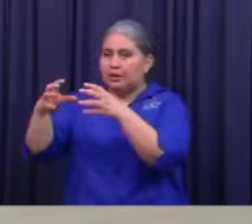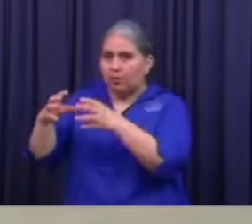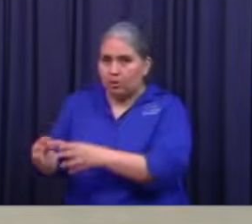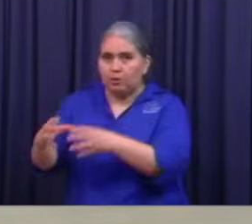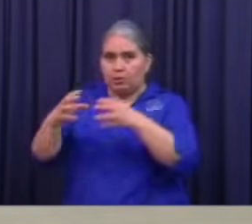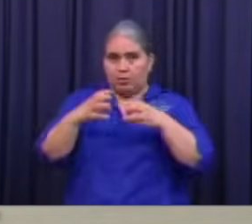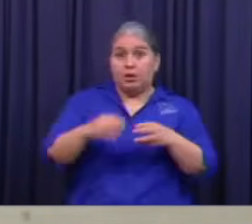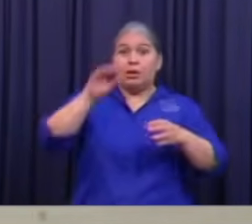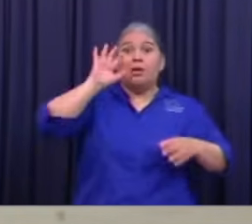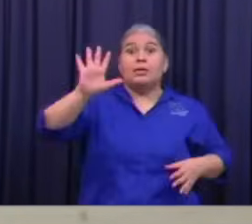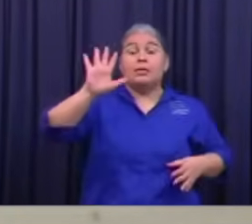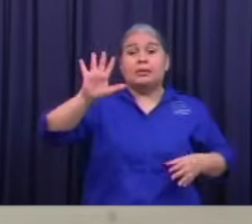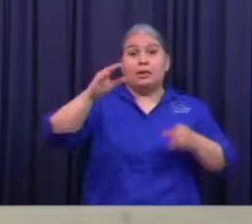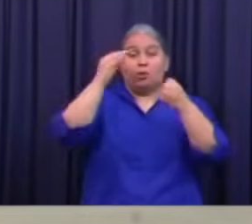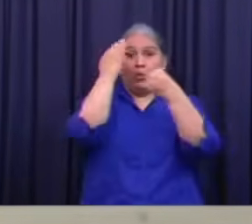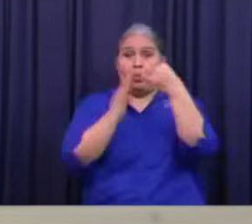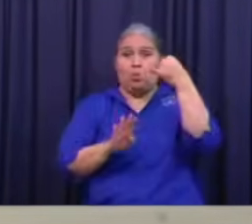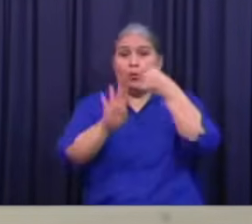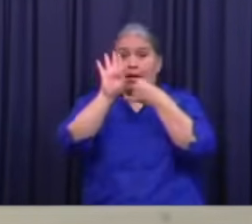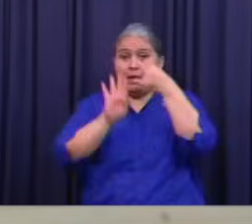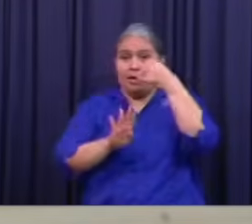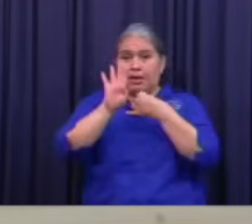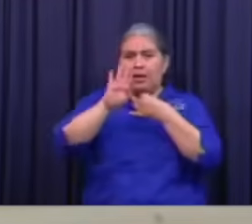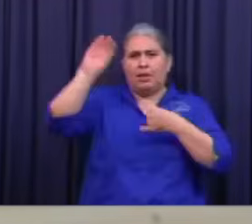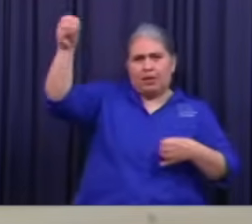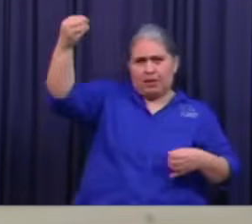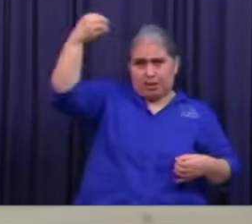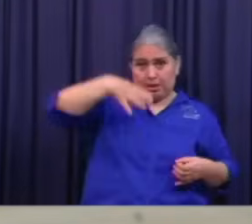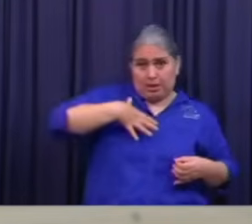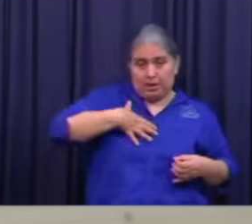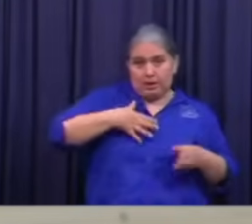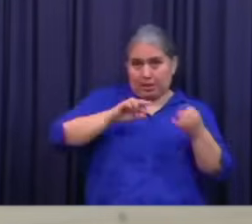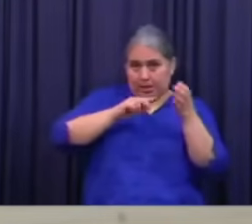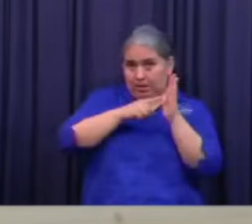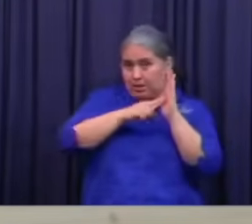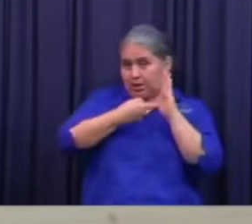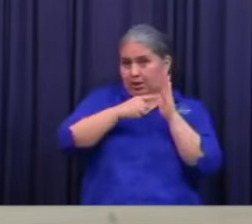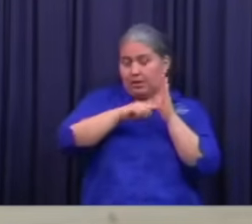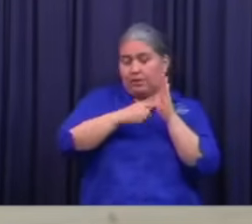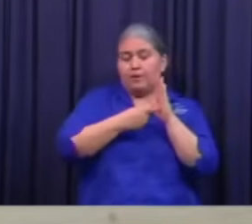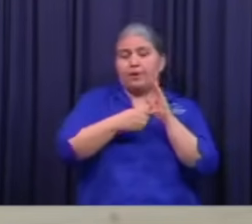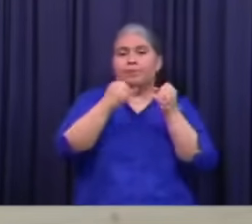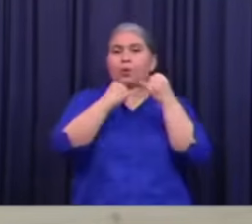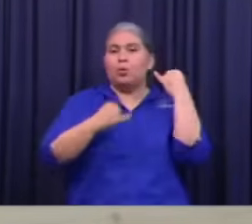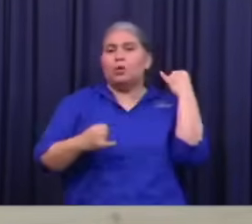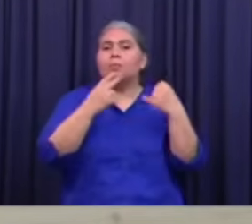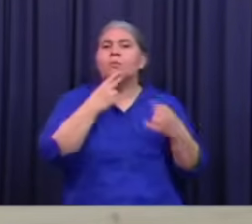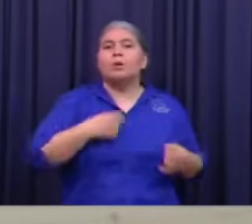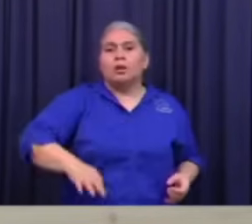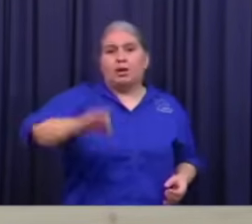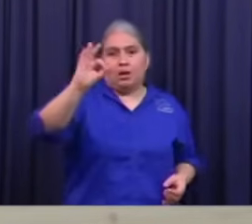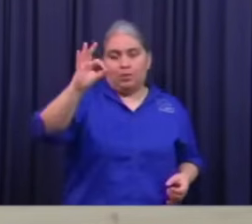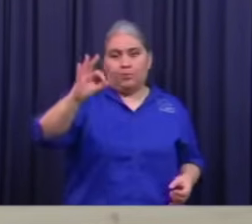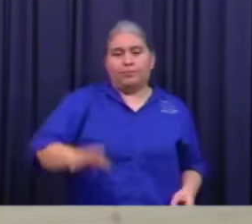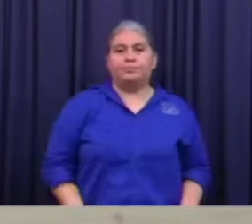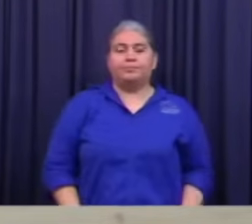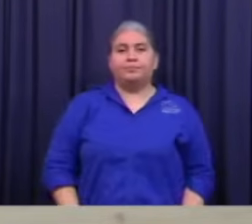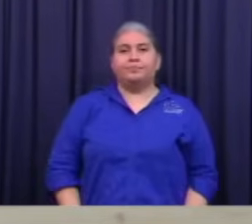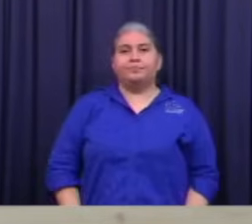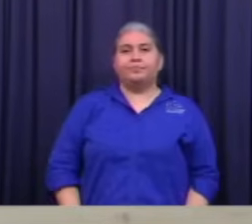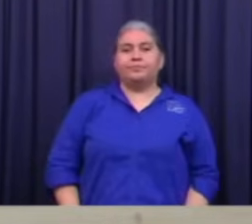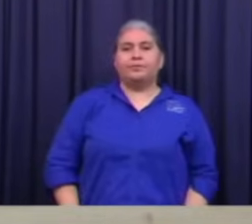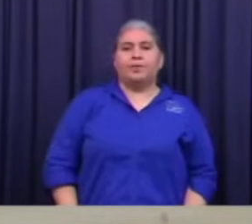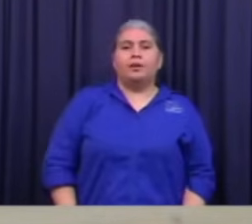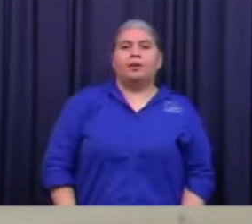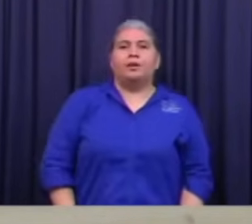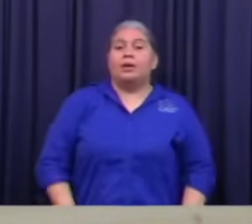Benjamín fue el último en otras palabras Yo podría decir que sería el el el hijo que se